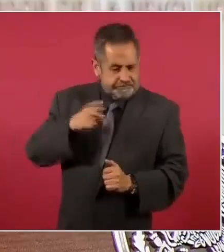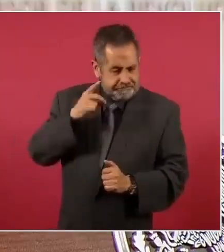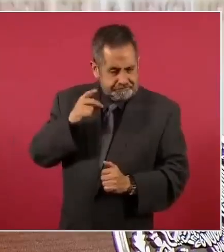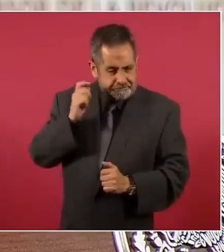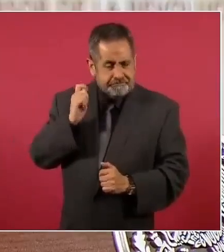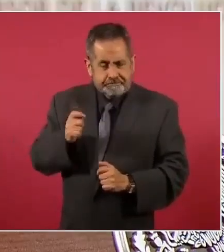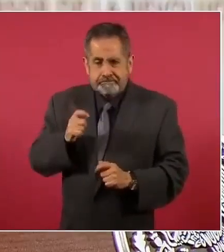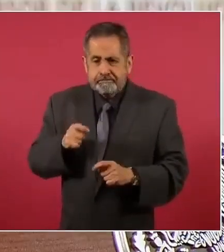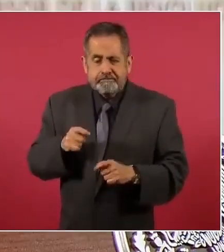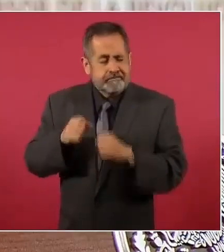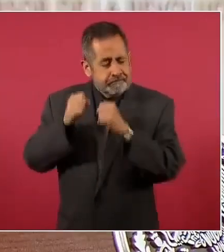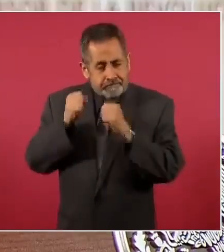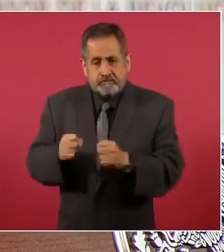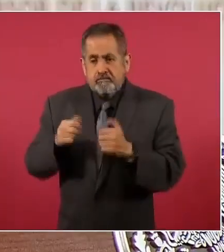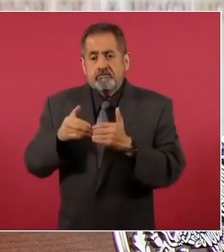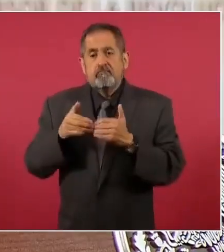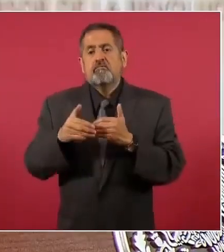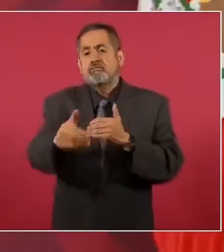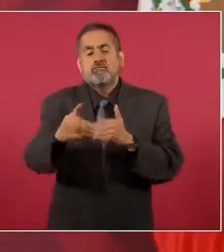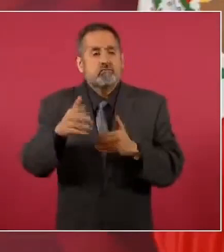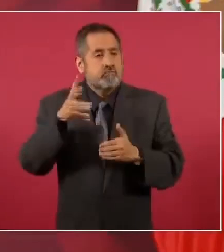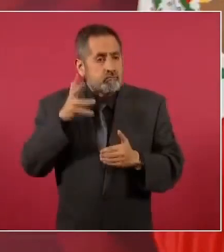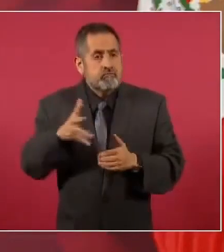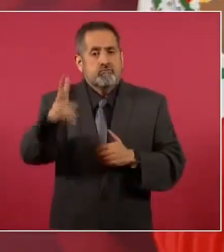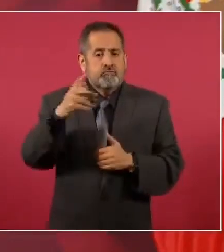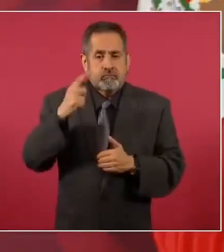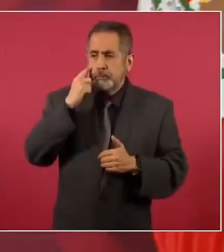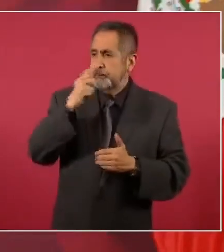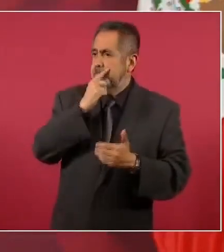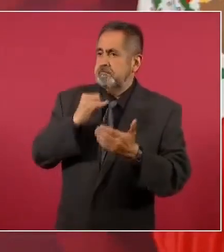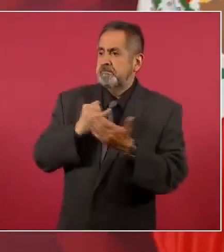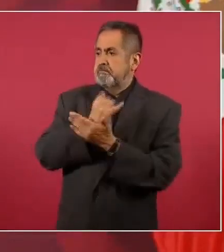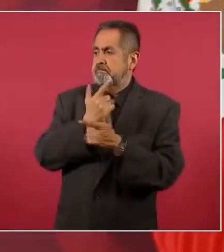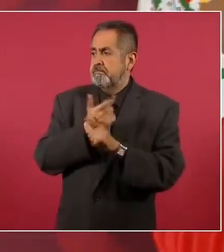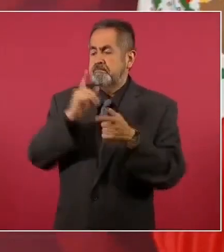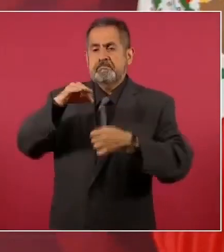garantizar que haya democracia en México